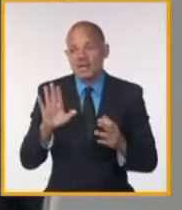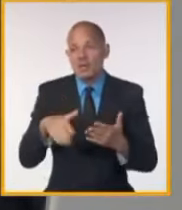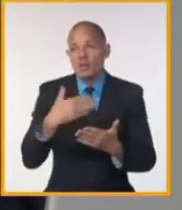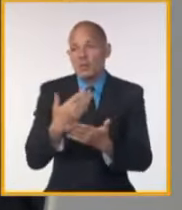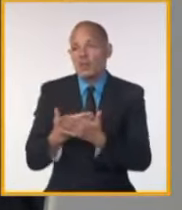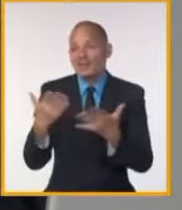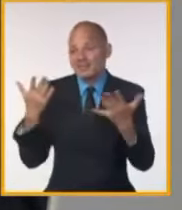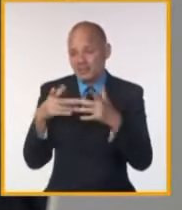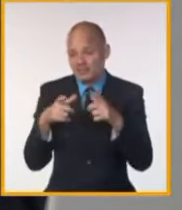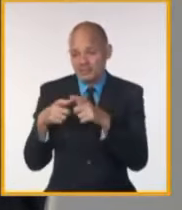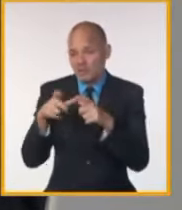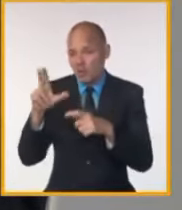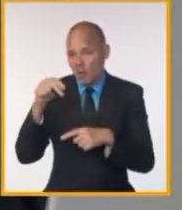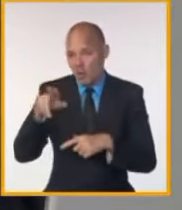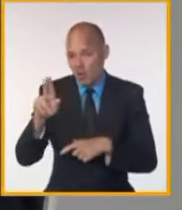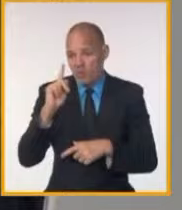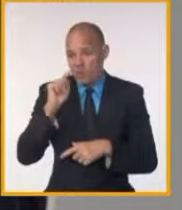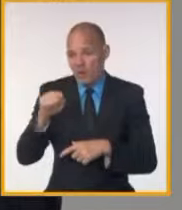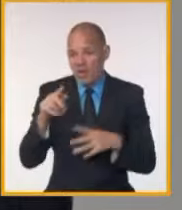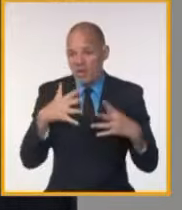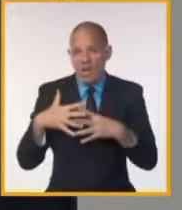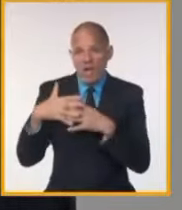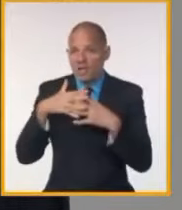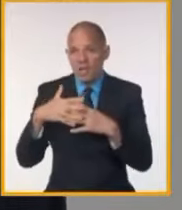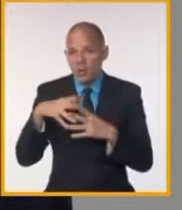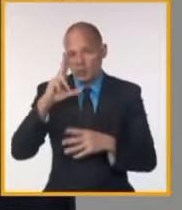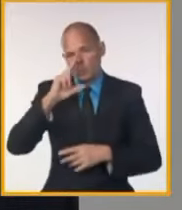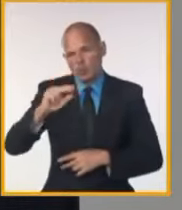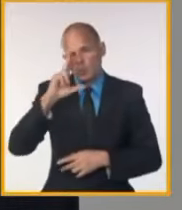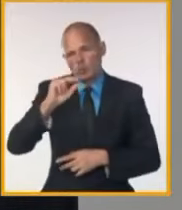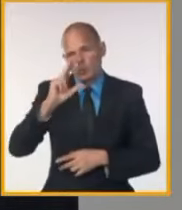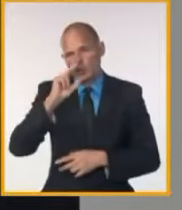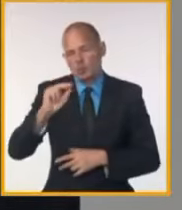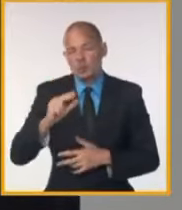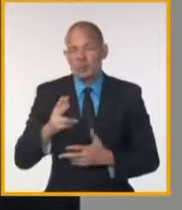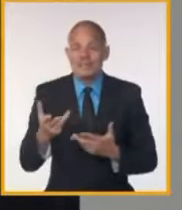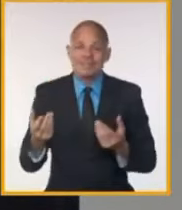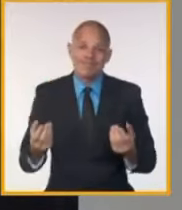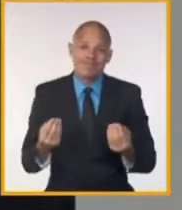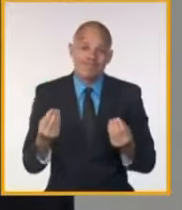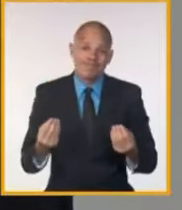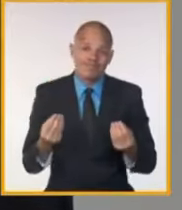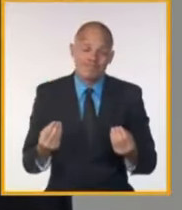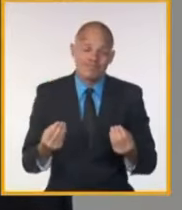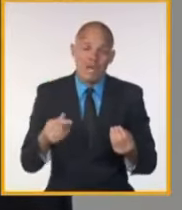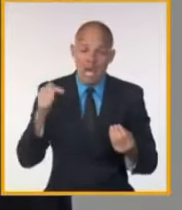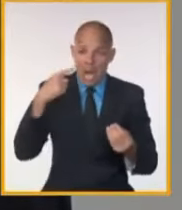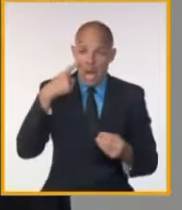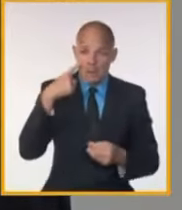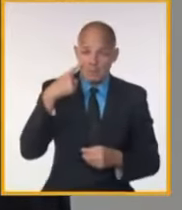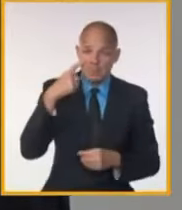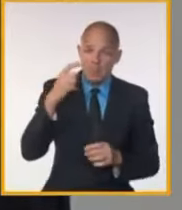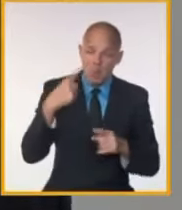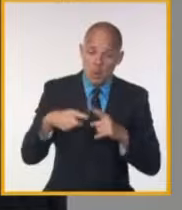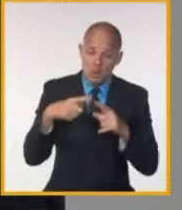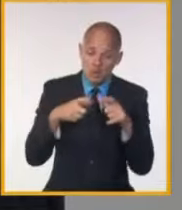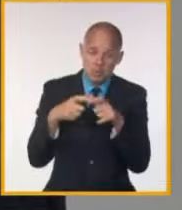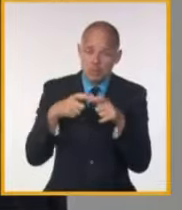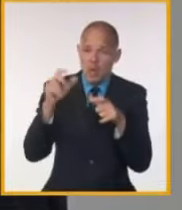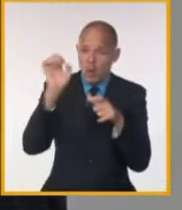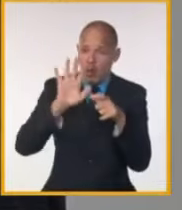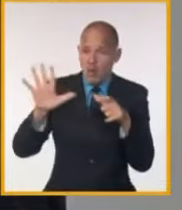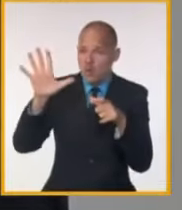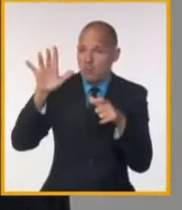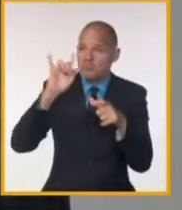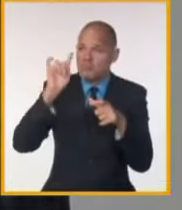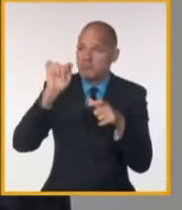Estados Unidos Entonces el el impacto en Europa se está sintiendo la la Unión Europea frente al